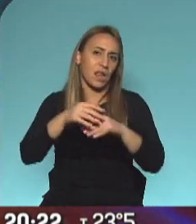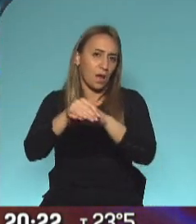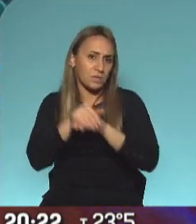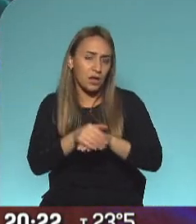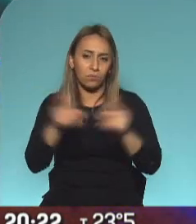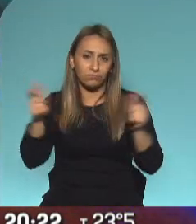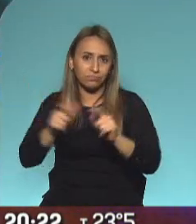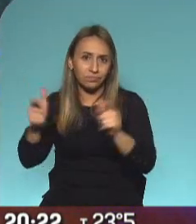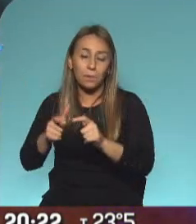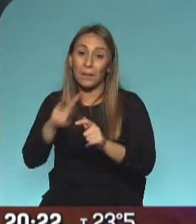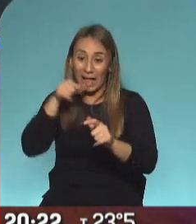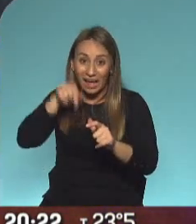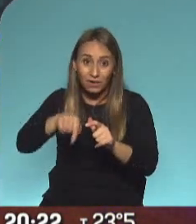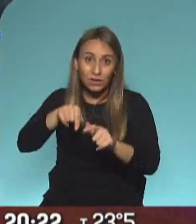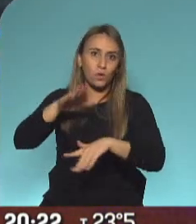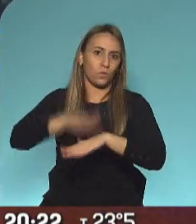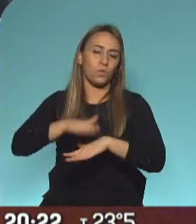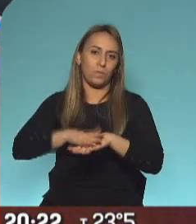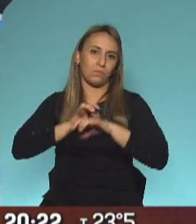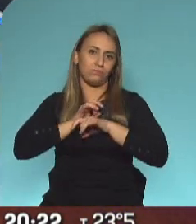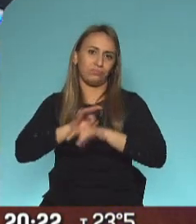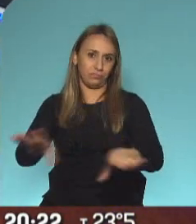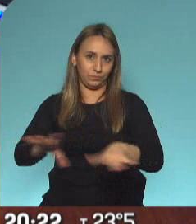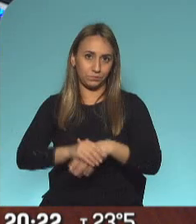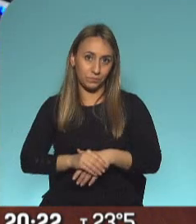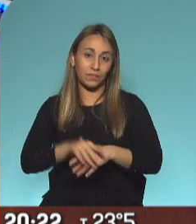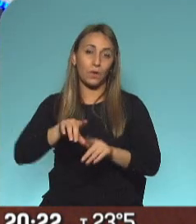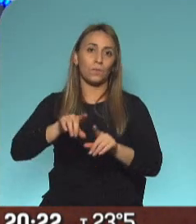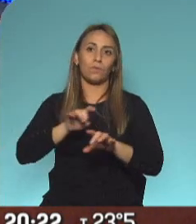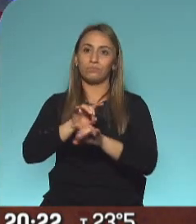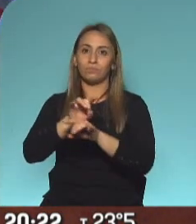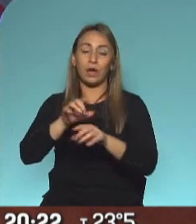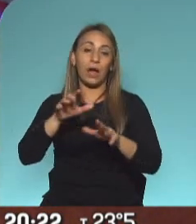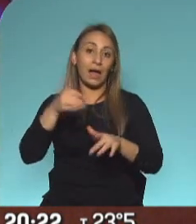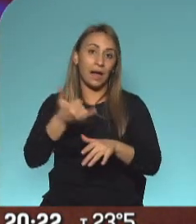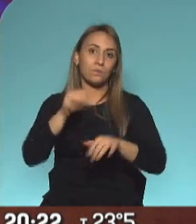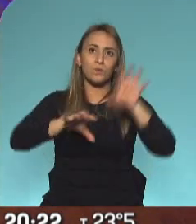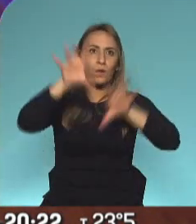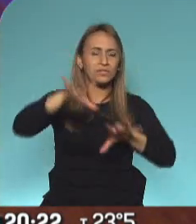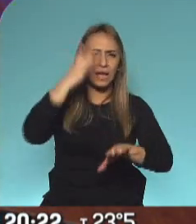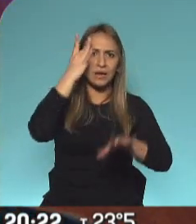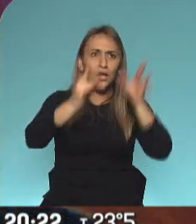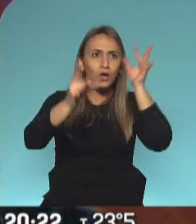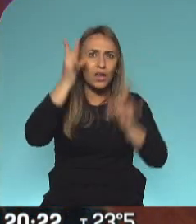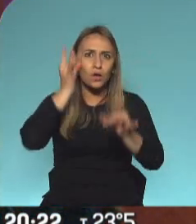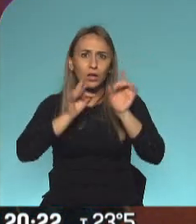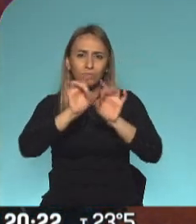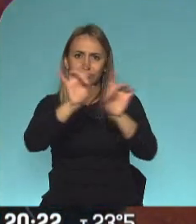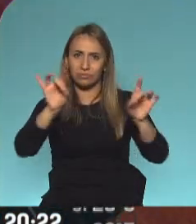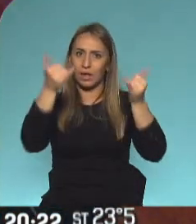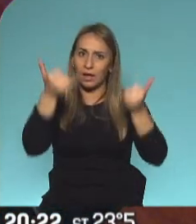el principal foco de contagio, hemos tenido la cantidad de provincias con récord que tuvimos hoy. Sí, yo creo